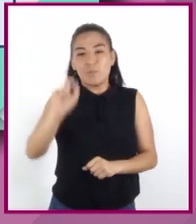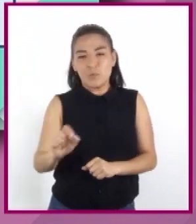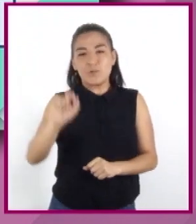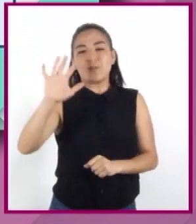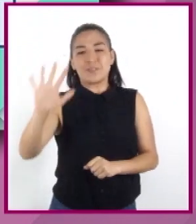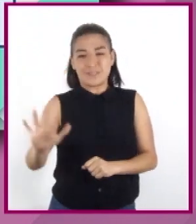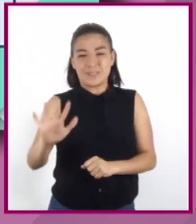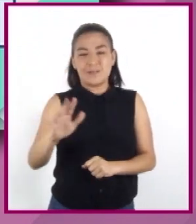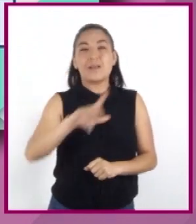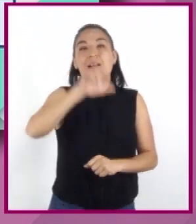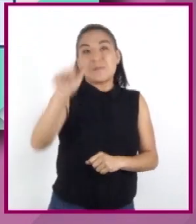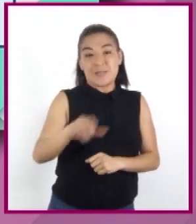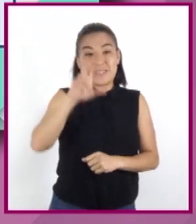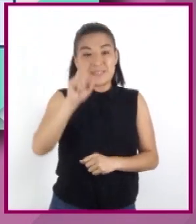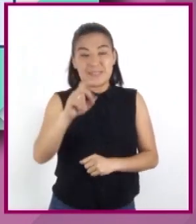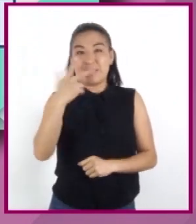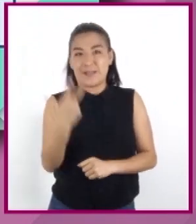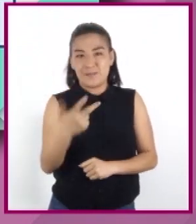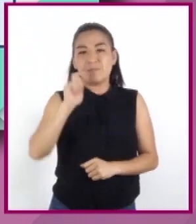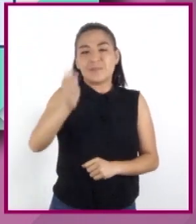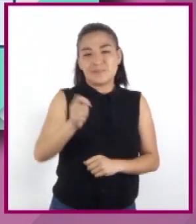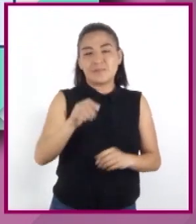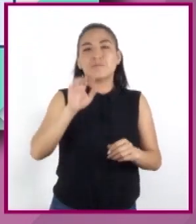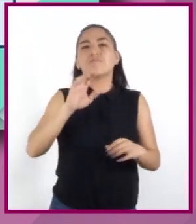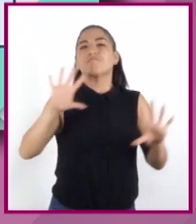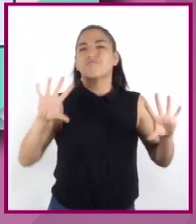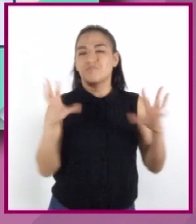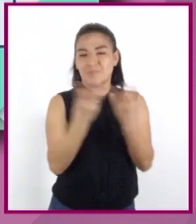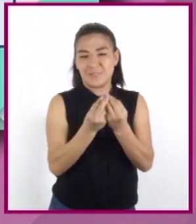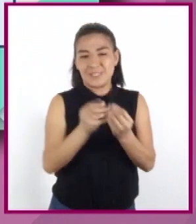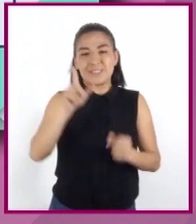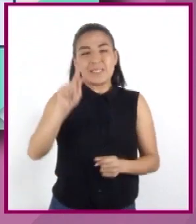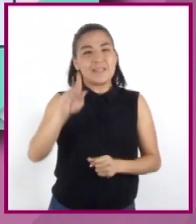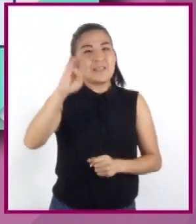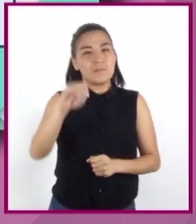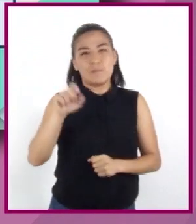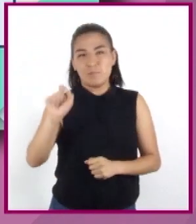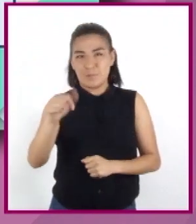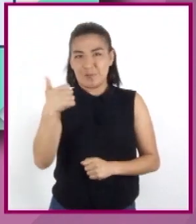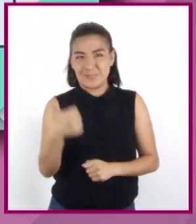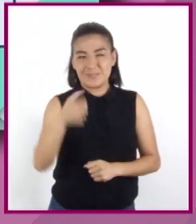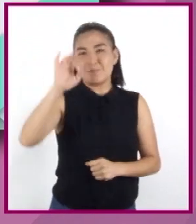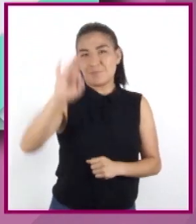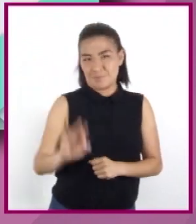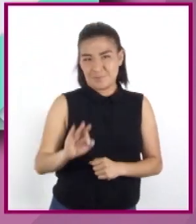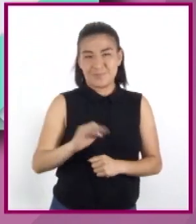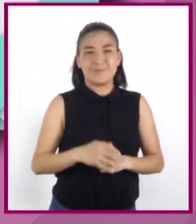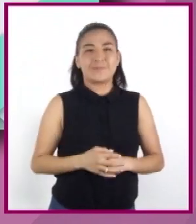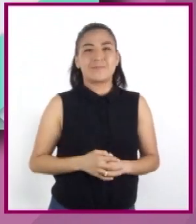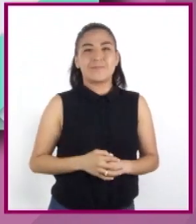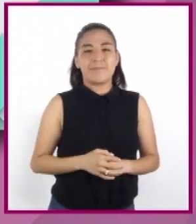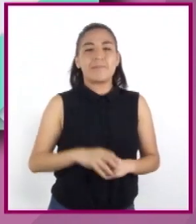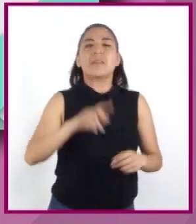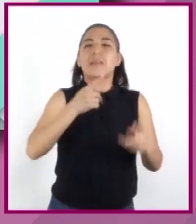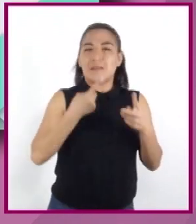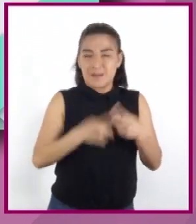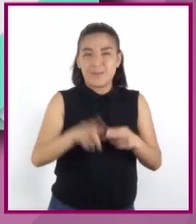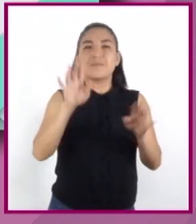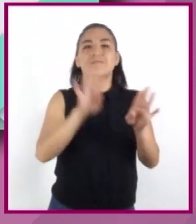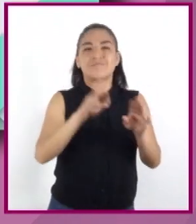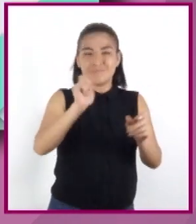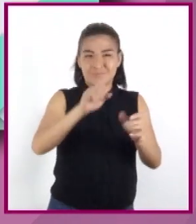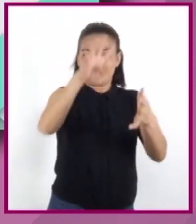57.5 y a los 38 se tiene un total de 79.6%. Continuemos llenando la